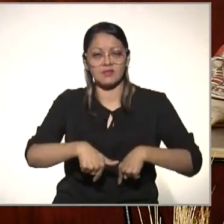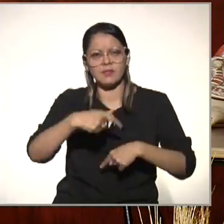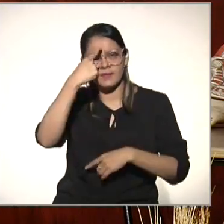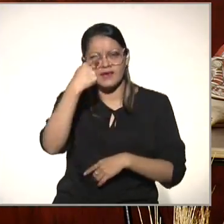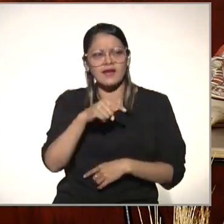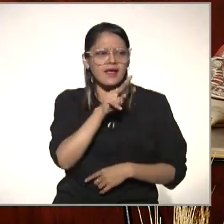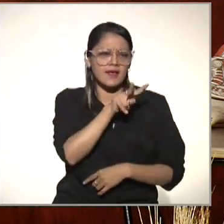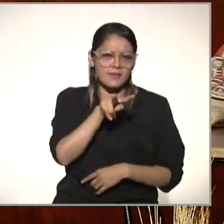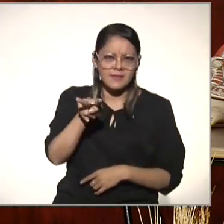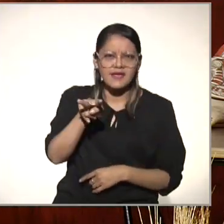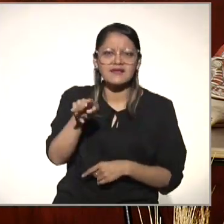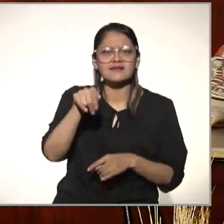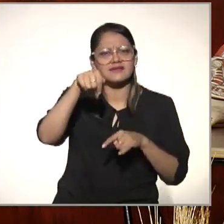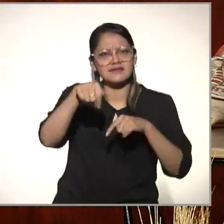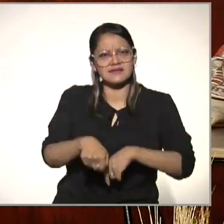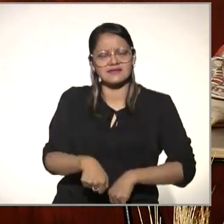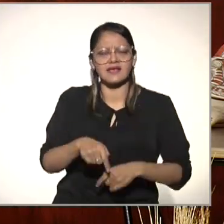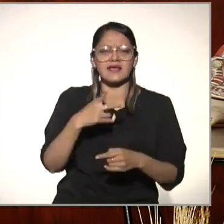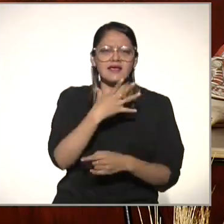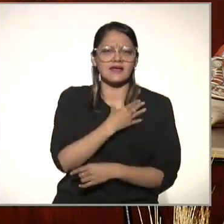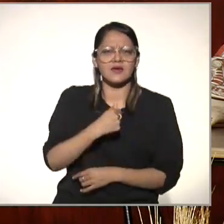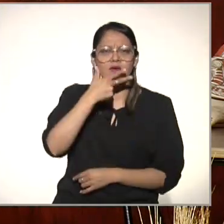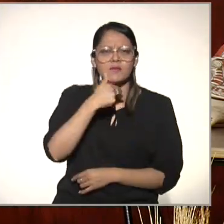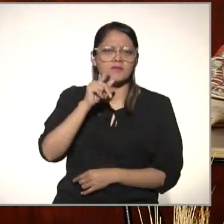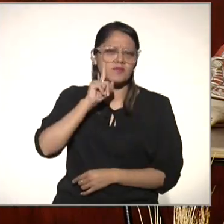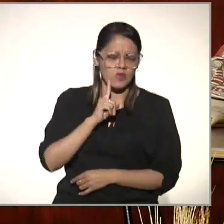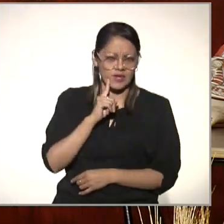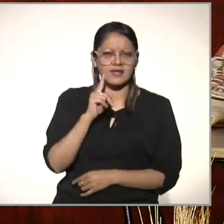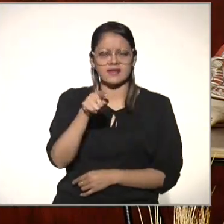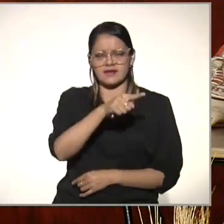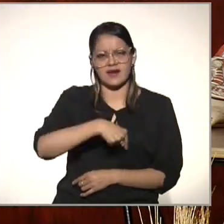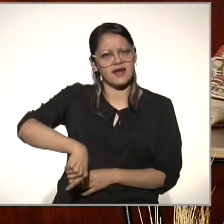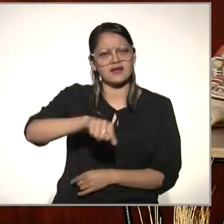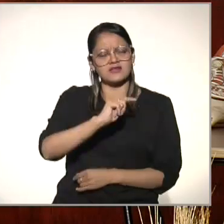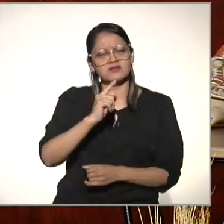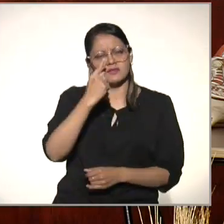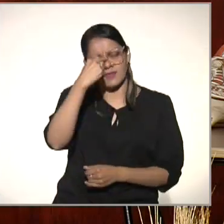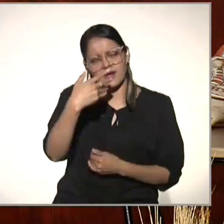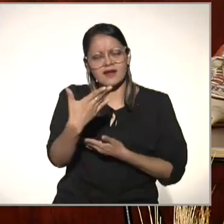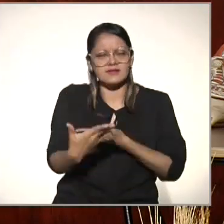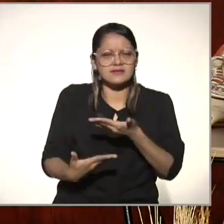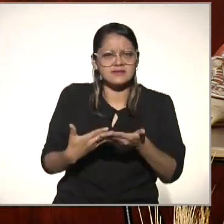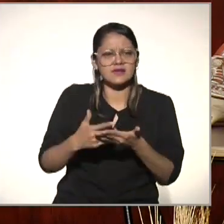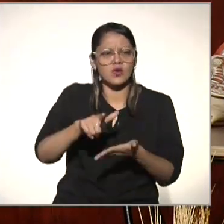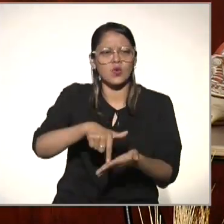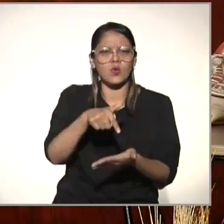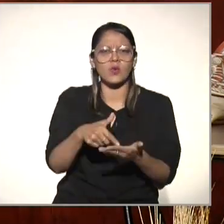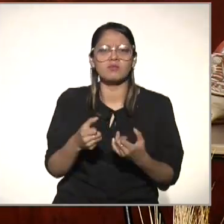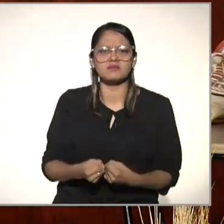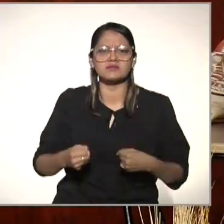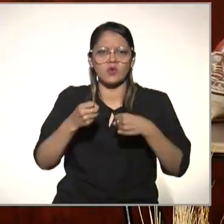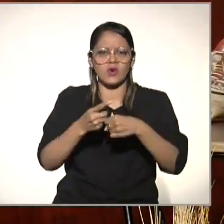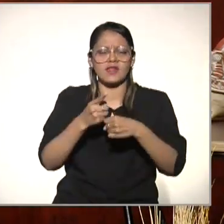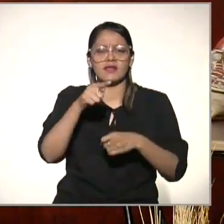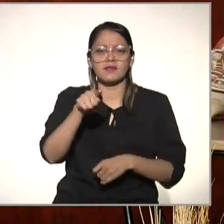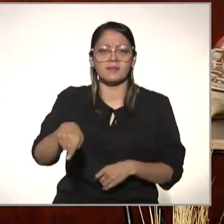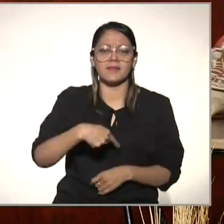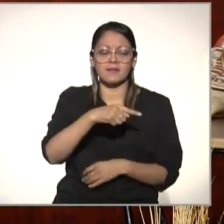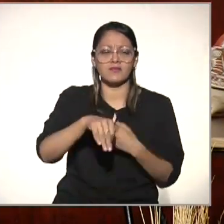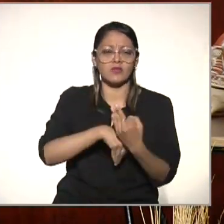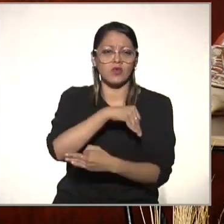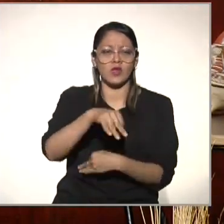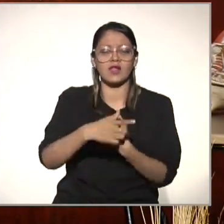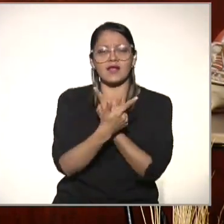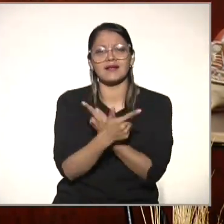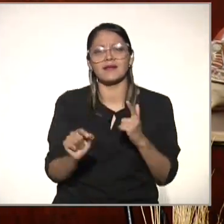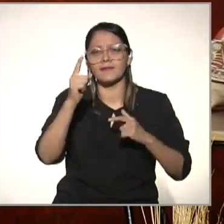que volteen la mirada a nosotros, hijos, hijas e hijes, y nos permitan y nos brinden ese espacio seguro, ese espacio en el que podemos tener la libertad